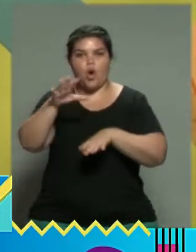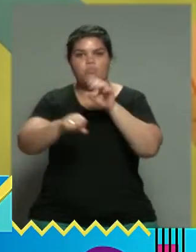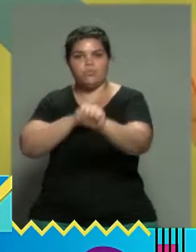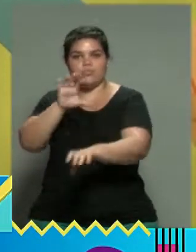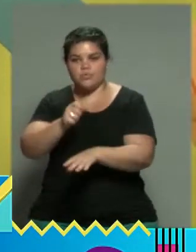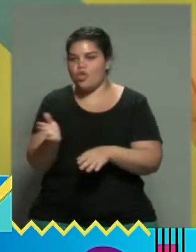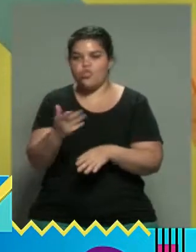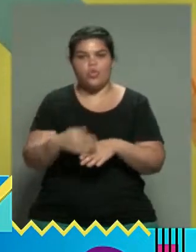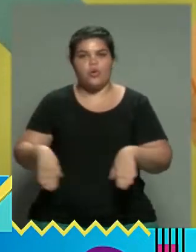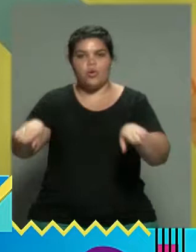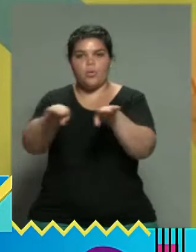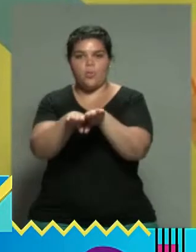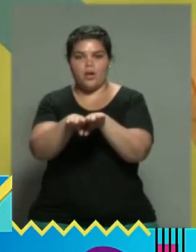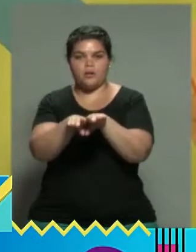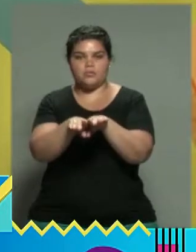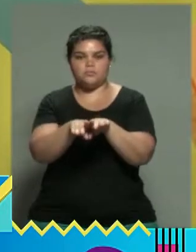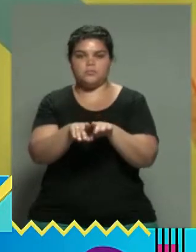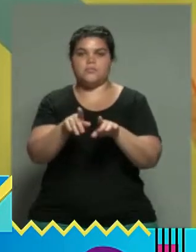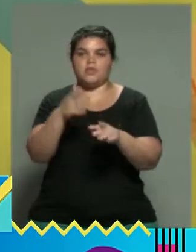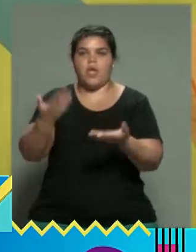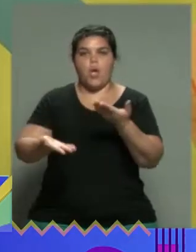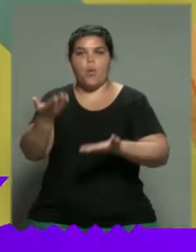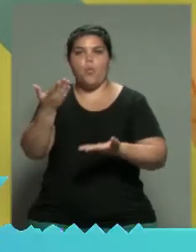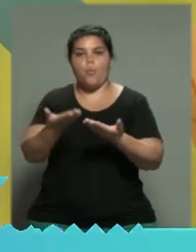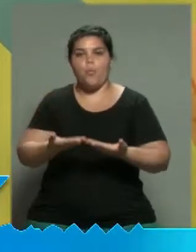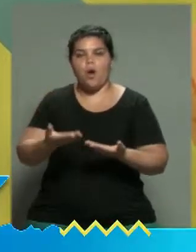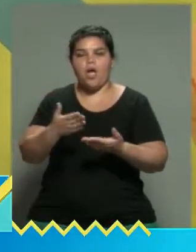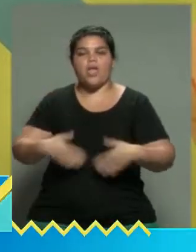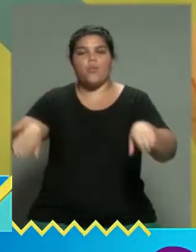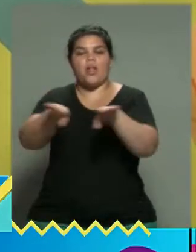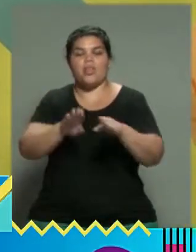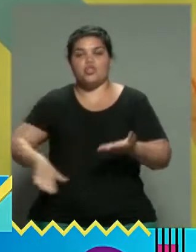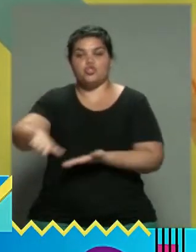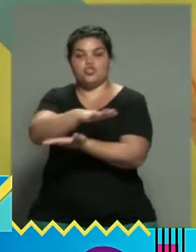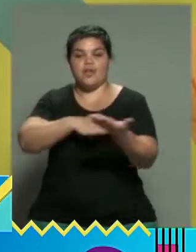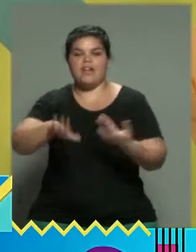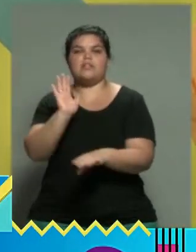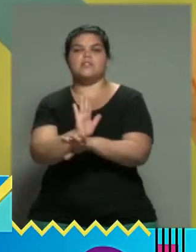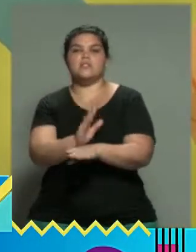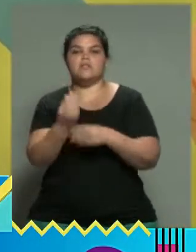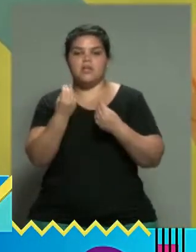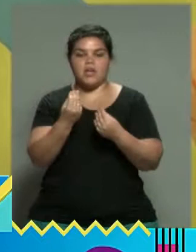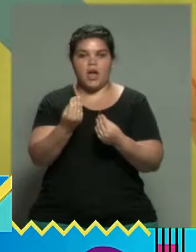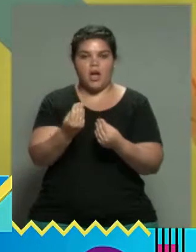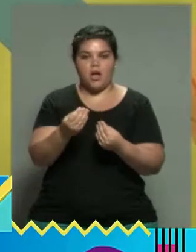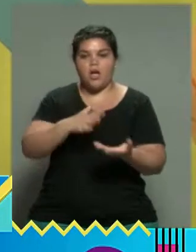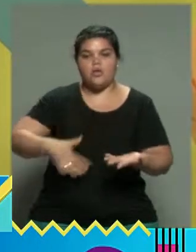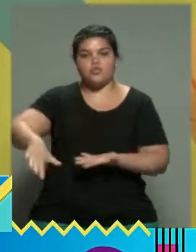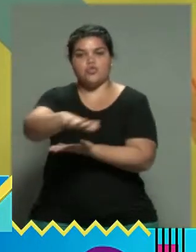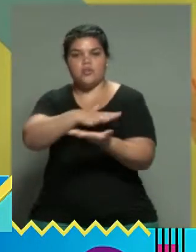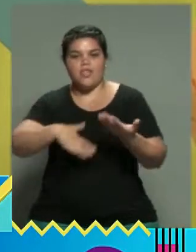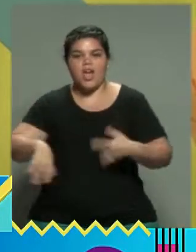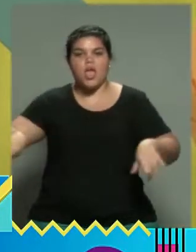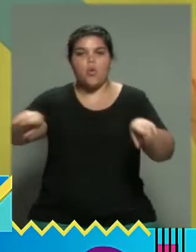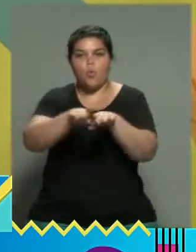objetivo, la igualdad social. Es decir, que hay una sociedad sin diferencias, sin clases. Algunos dirán, los